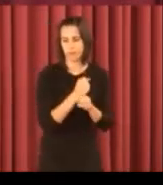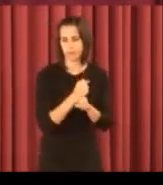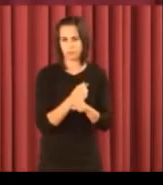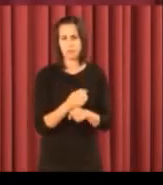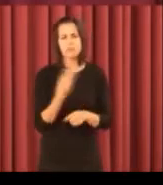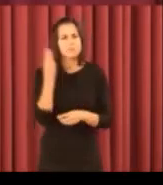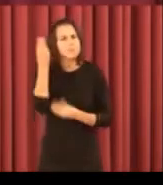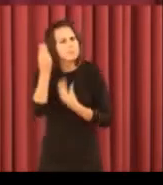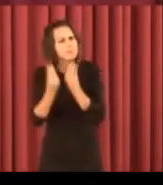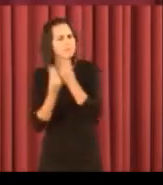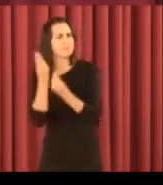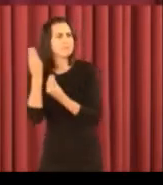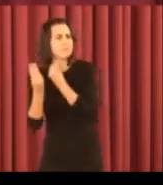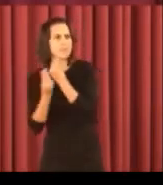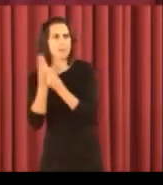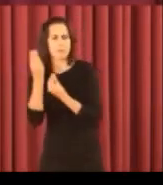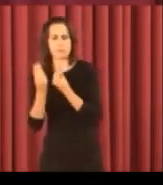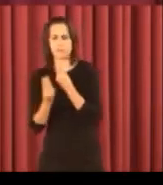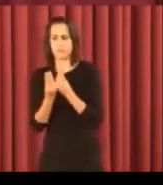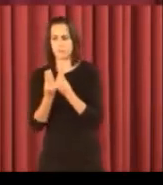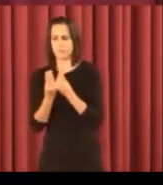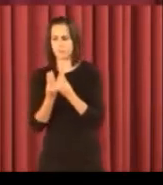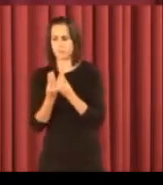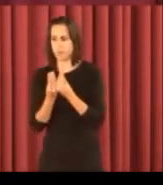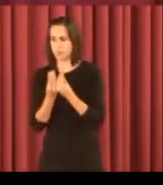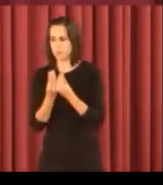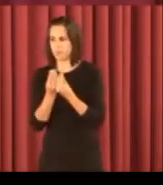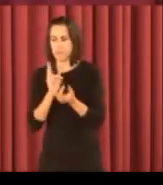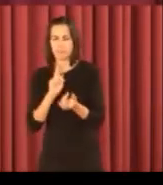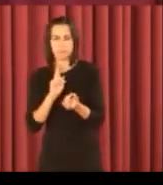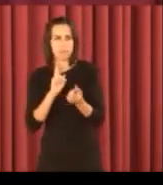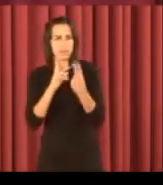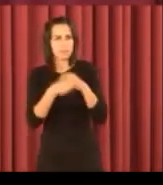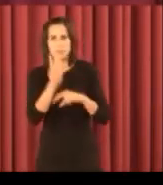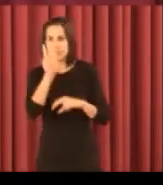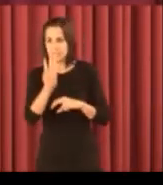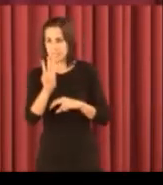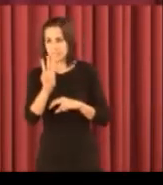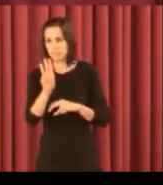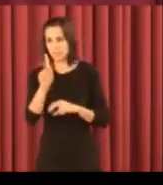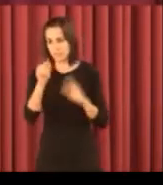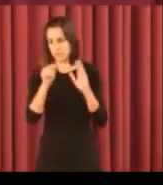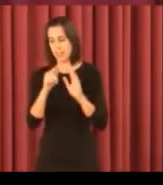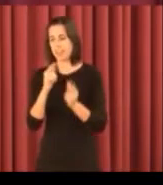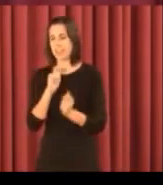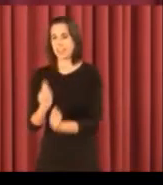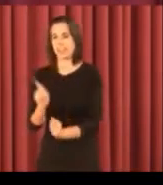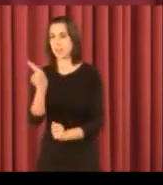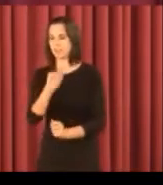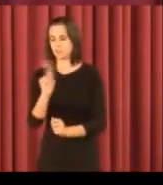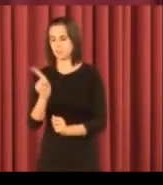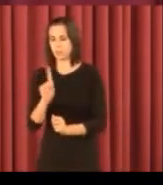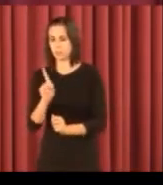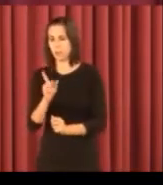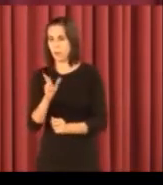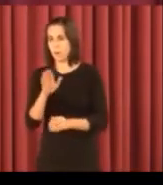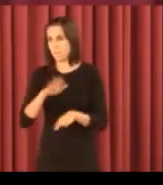Me quedé un rato pensando y no le pude dar tres argumentos para que él y su